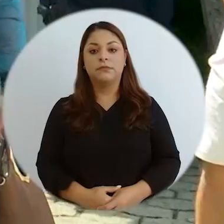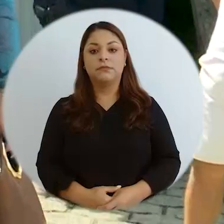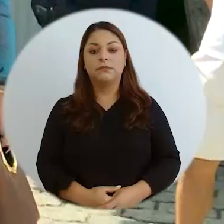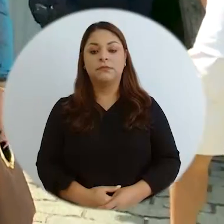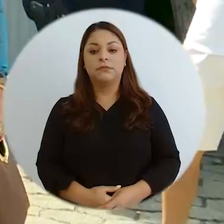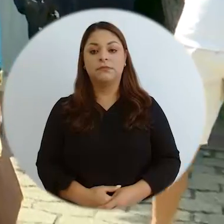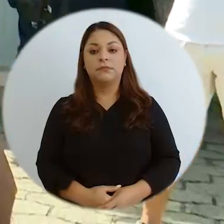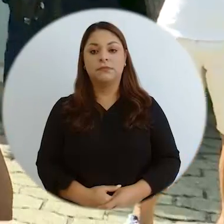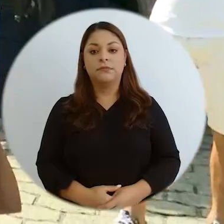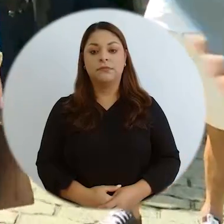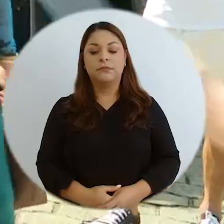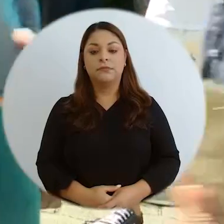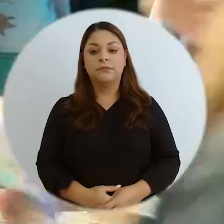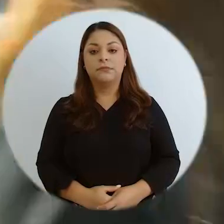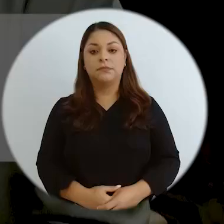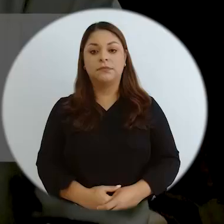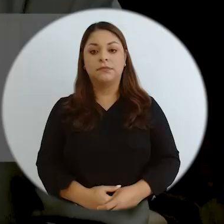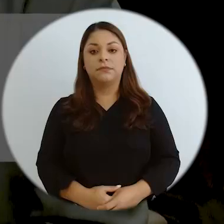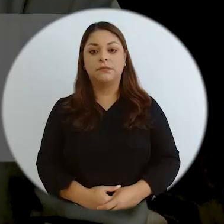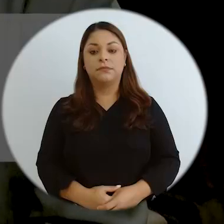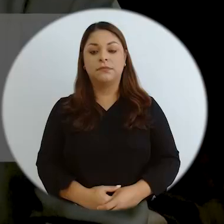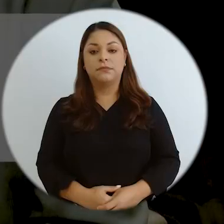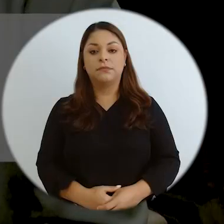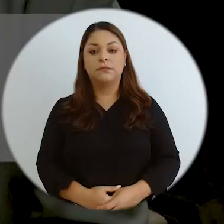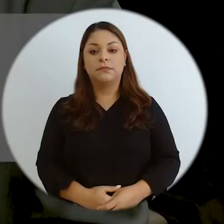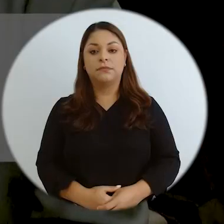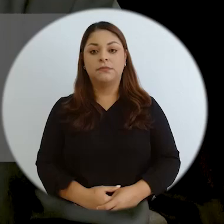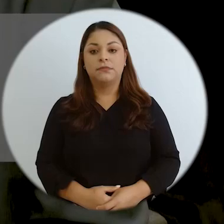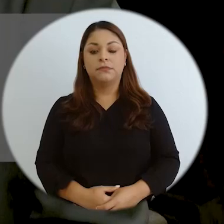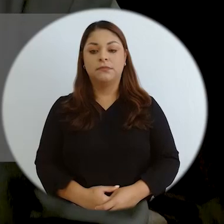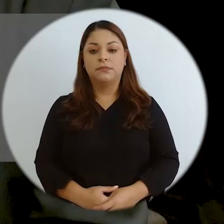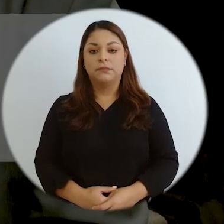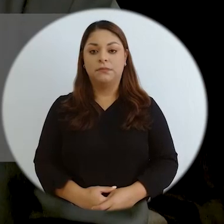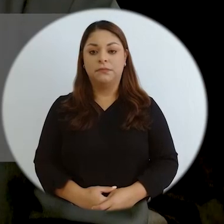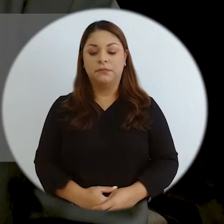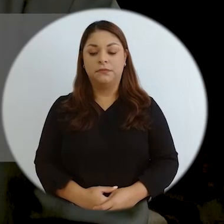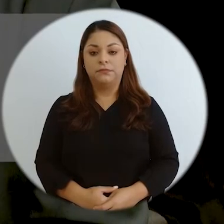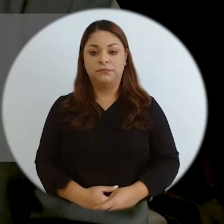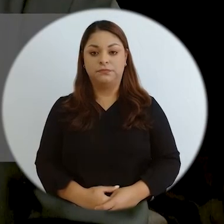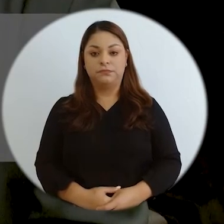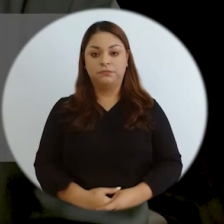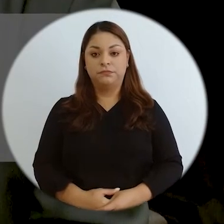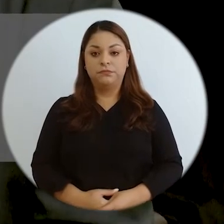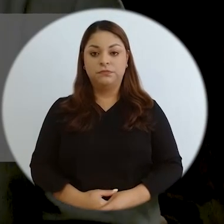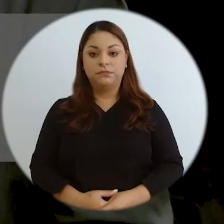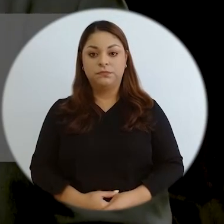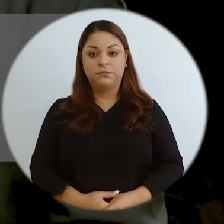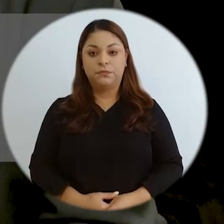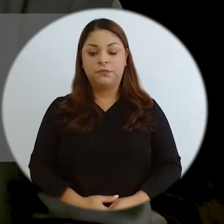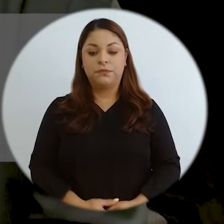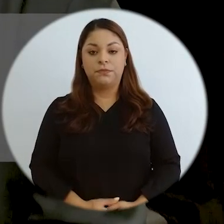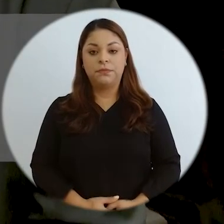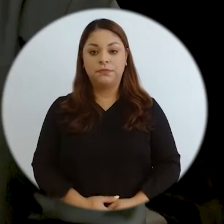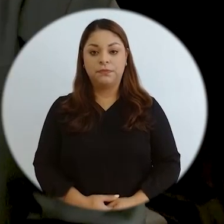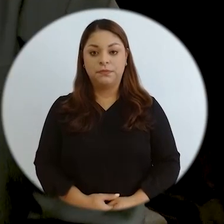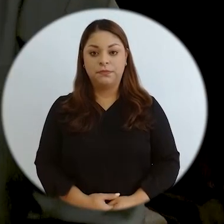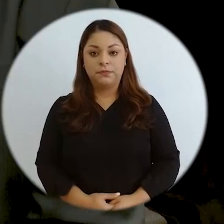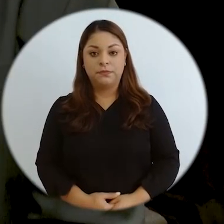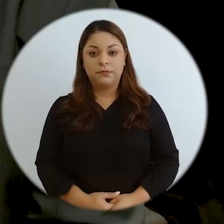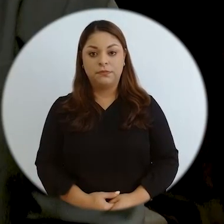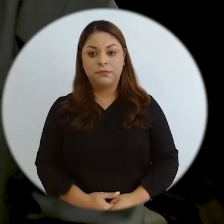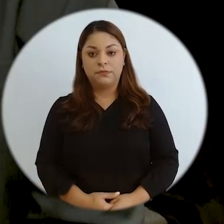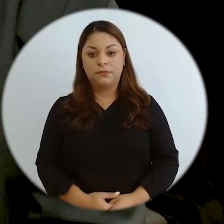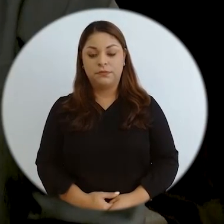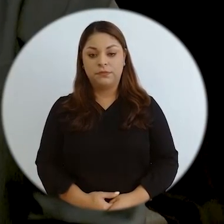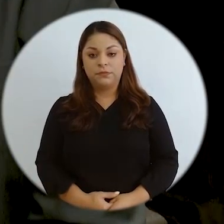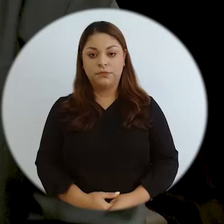esta administración. Otro elemento también a considerar es que la salida del exministro Amador también provocó que un volumen importante de